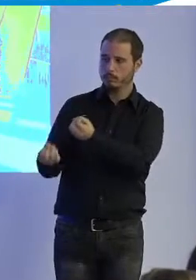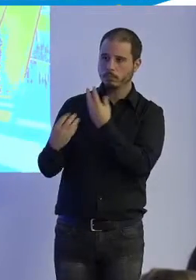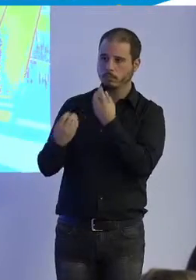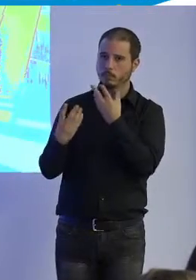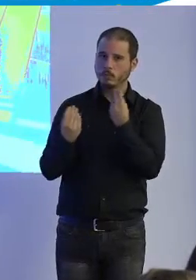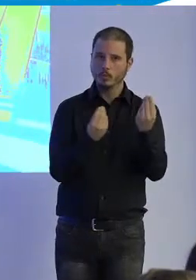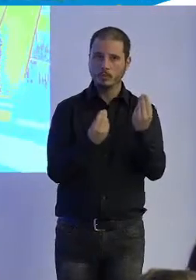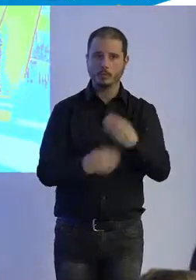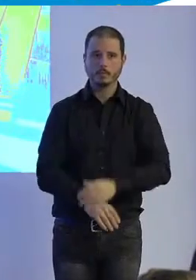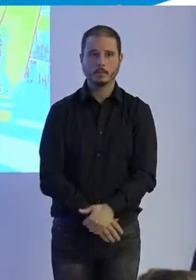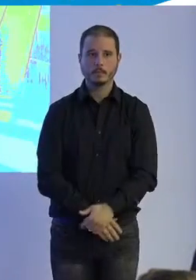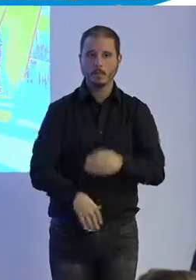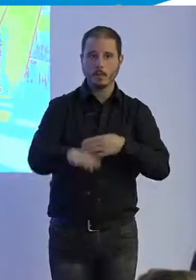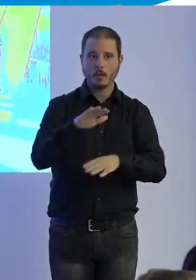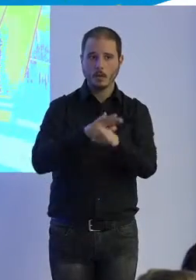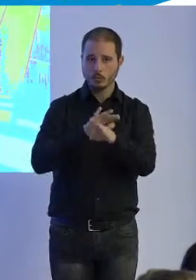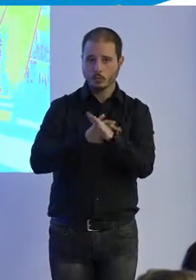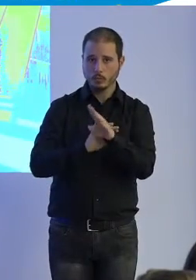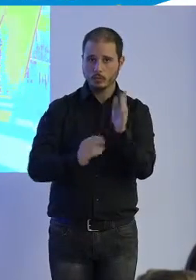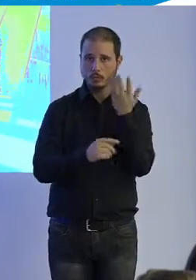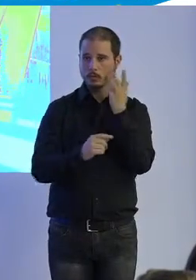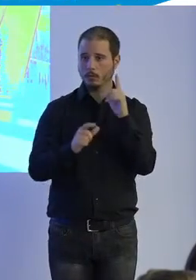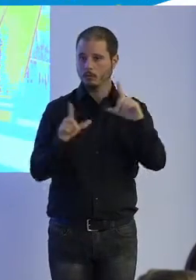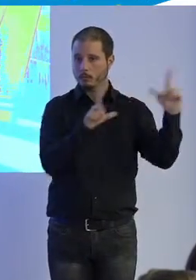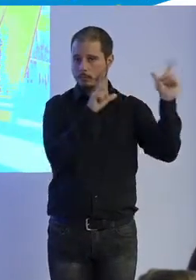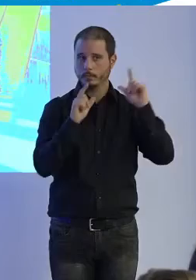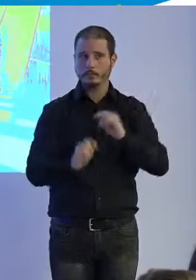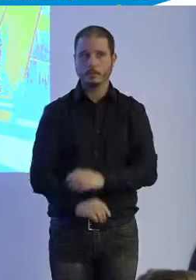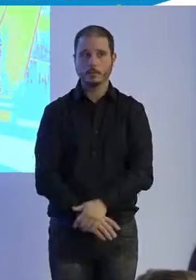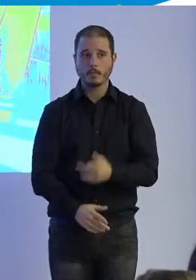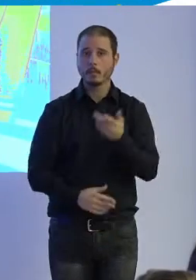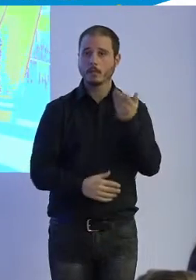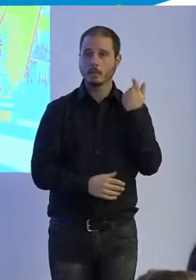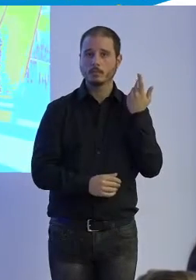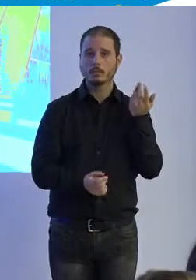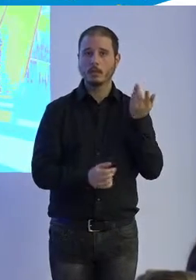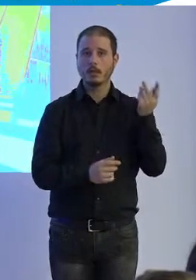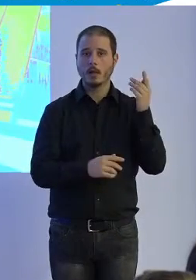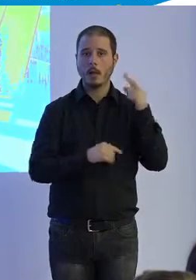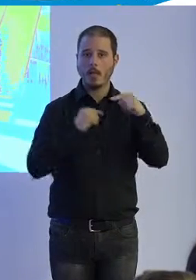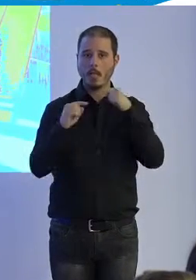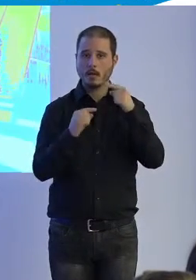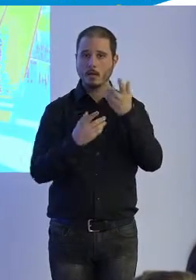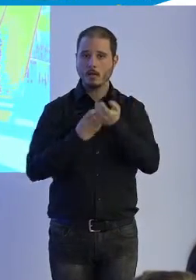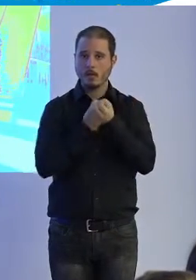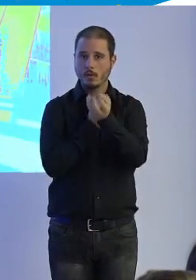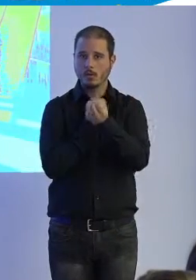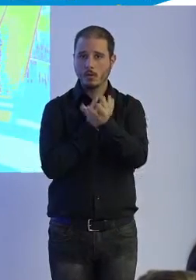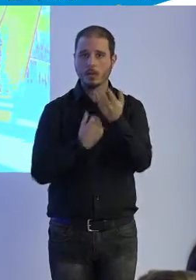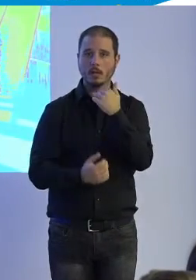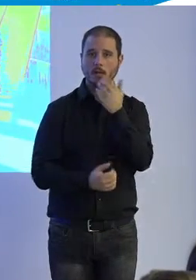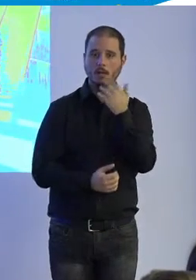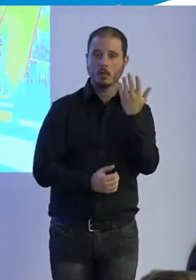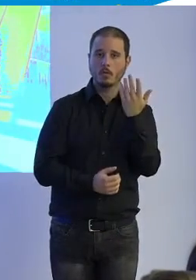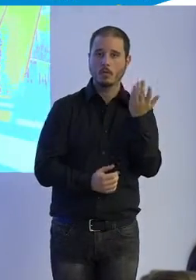presentación. Y esto es una de las cosas que cuenta el director, que para algunos jugadores la